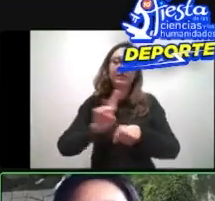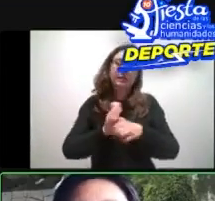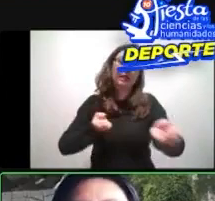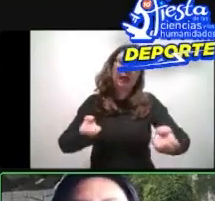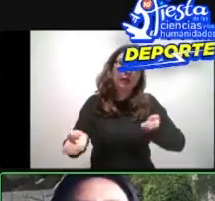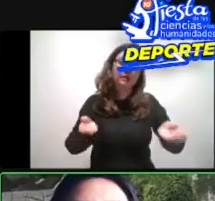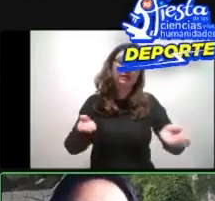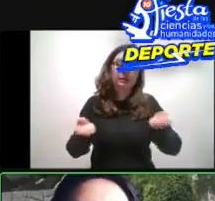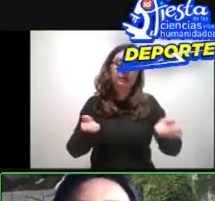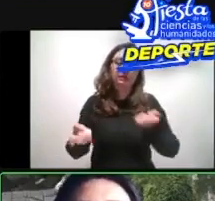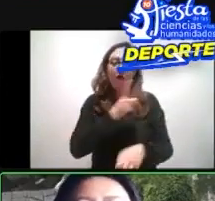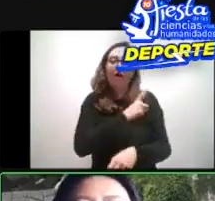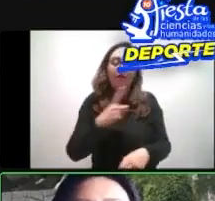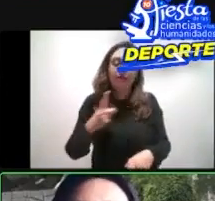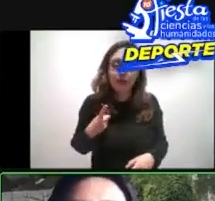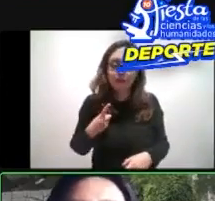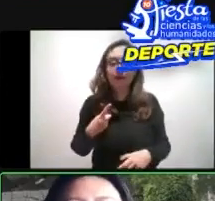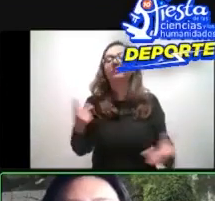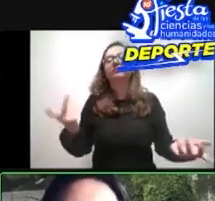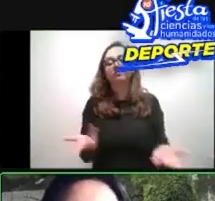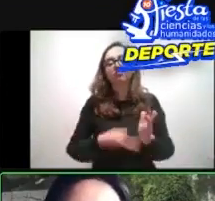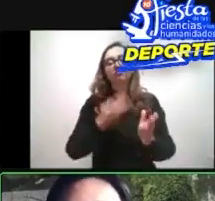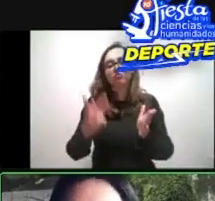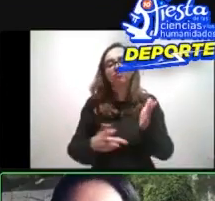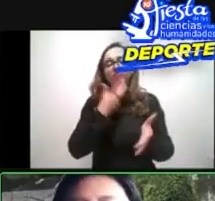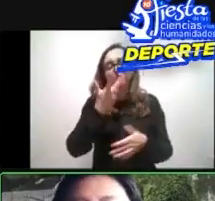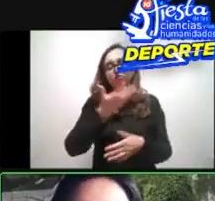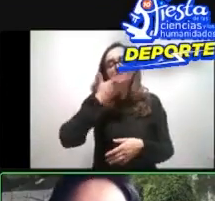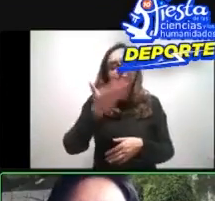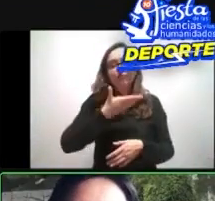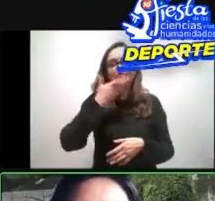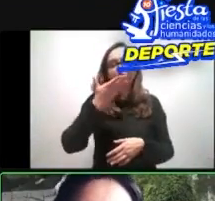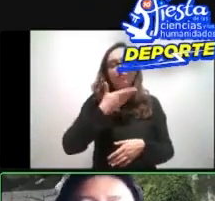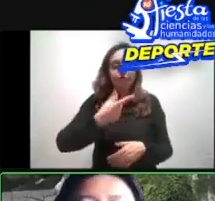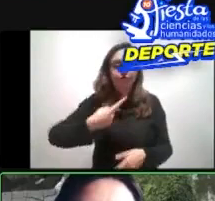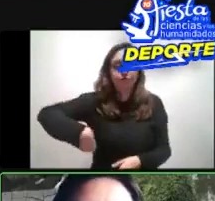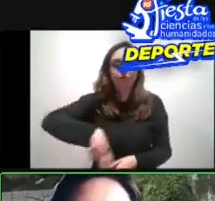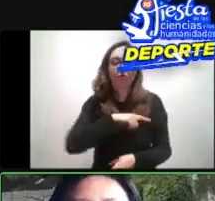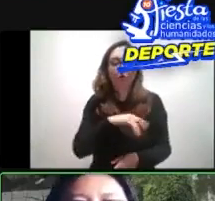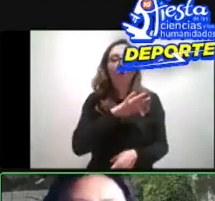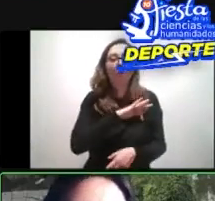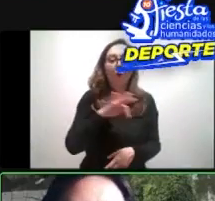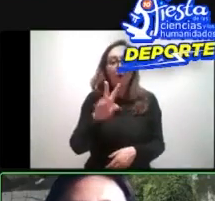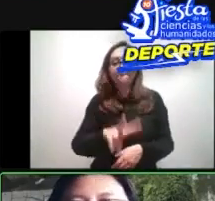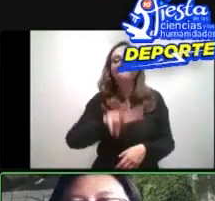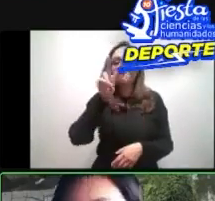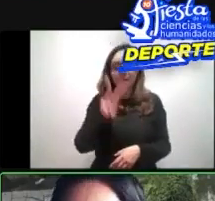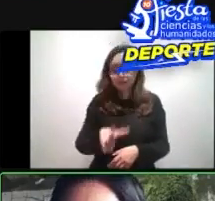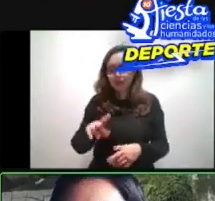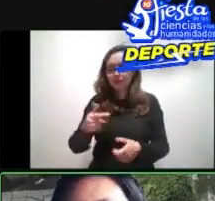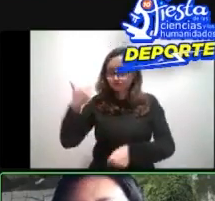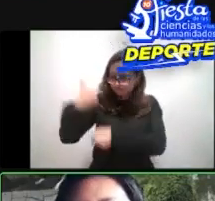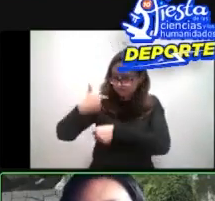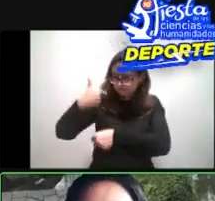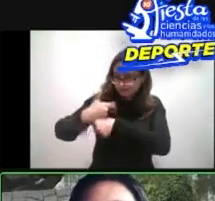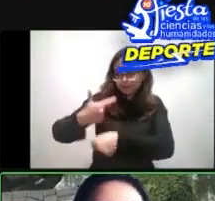una actividad física de manera constante para que nosotros podamos ir observando los cambios, por lo menos